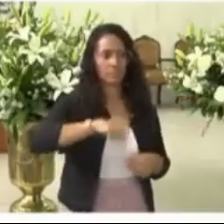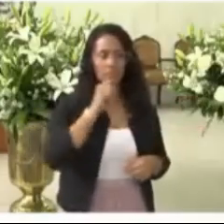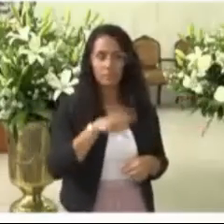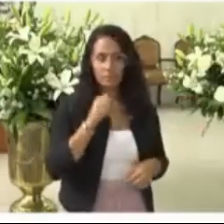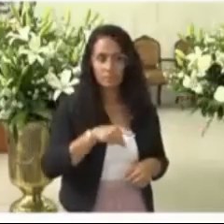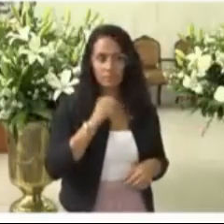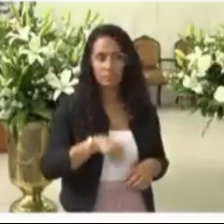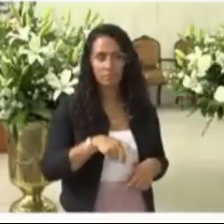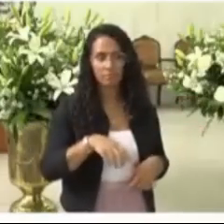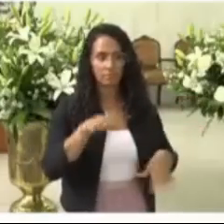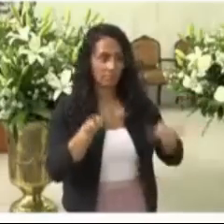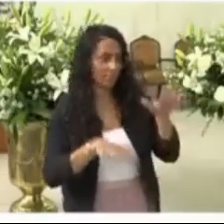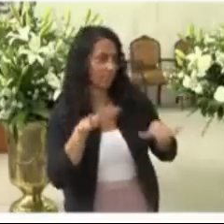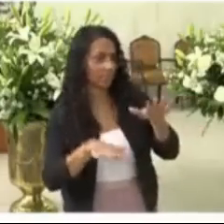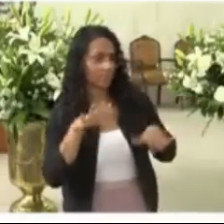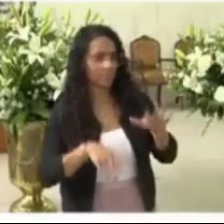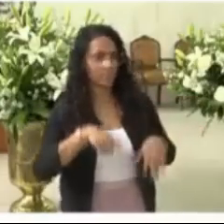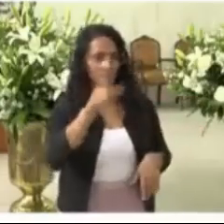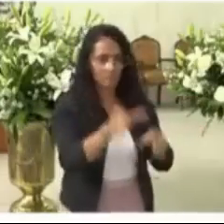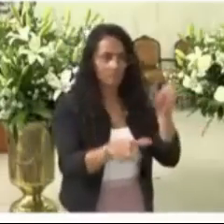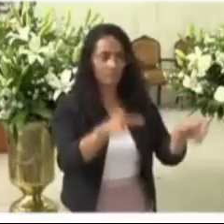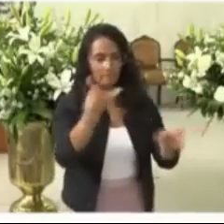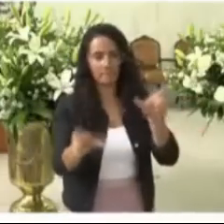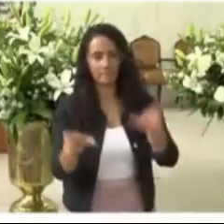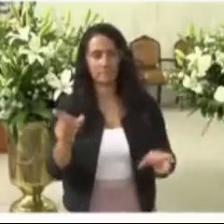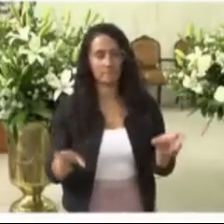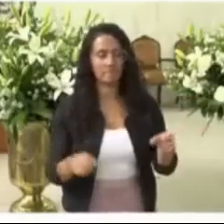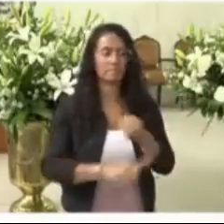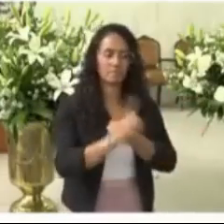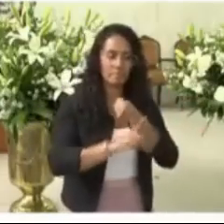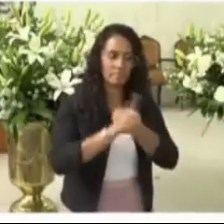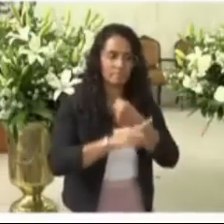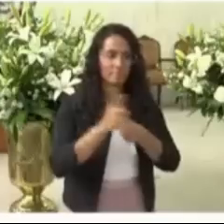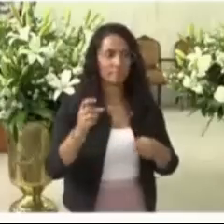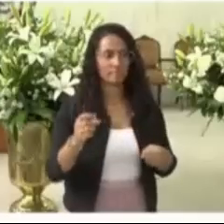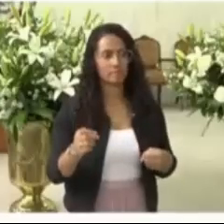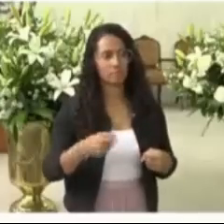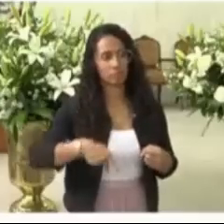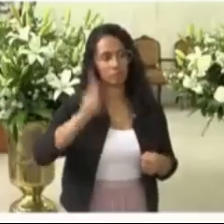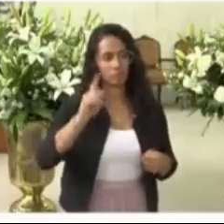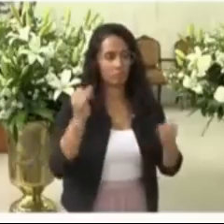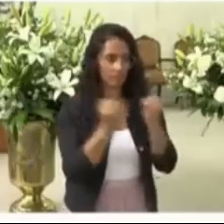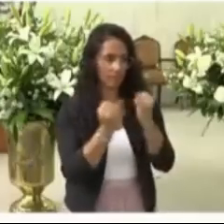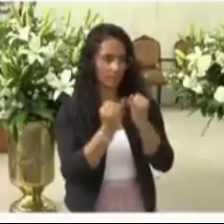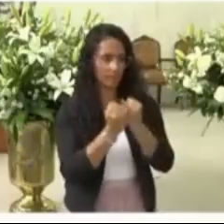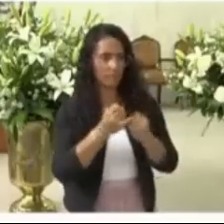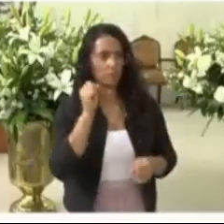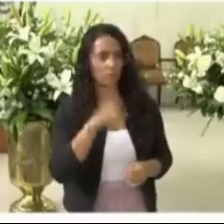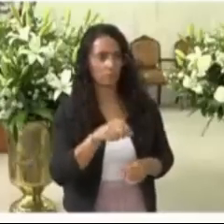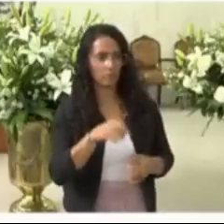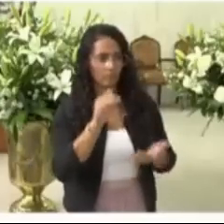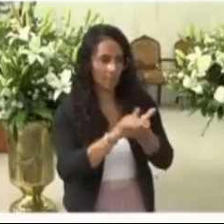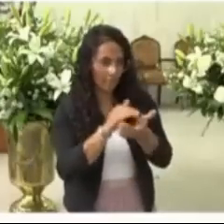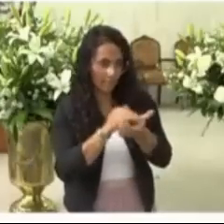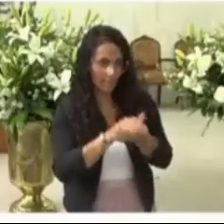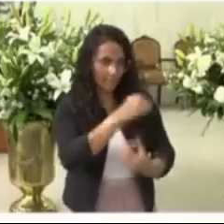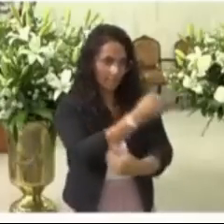como matrimonio y como familia. Como el caso de aquella madre también que dijo: mi hija fue